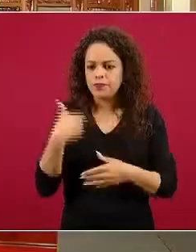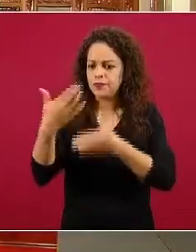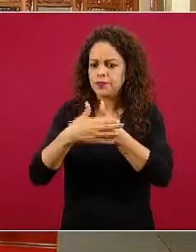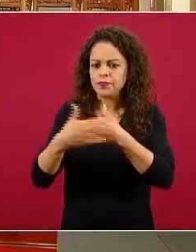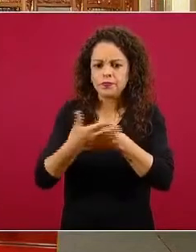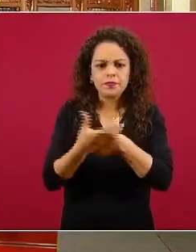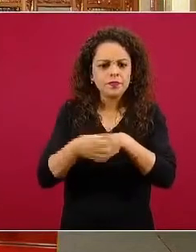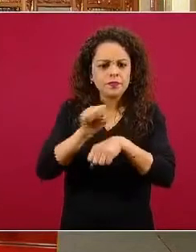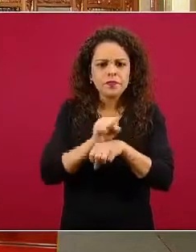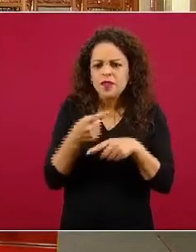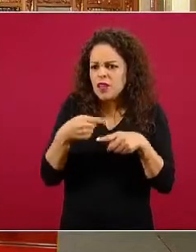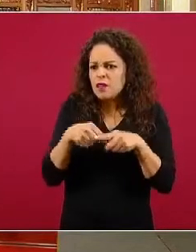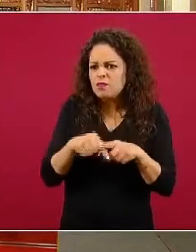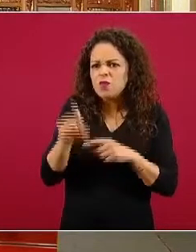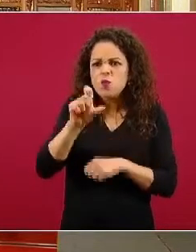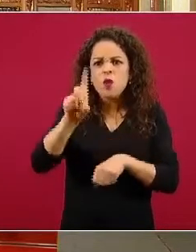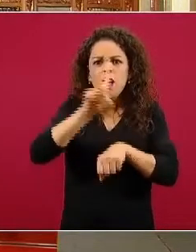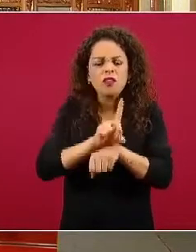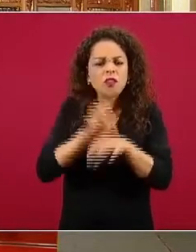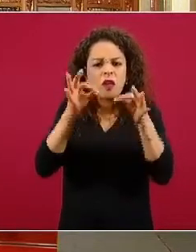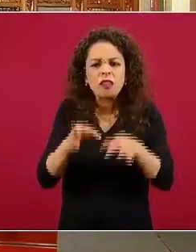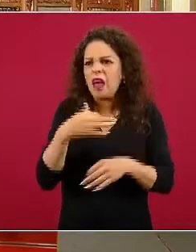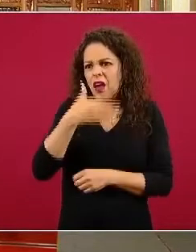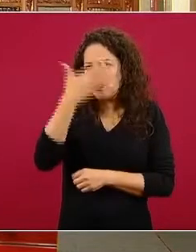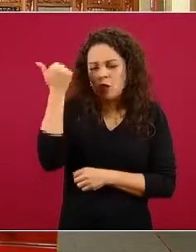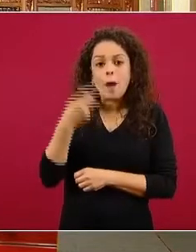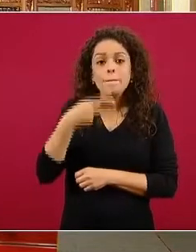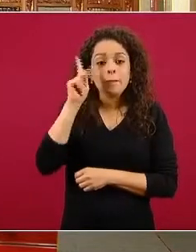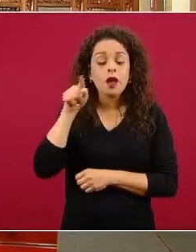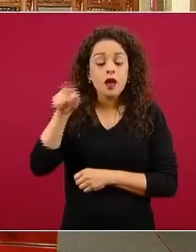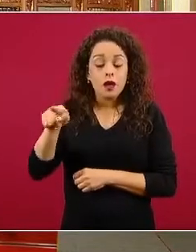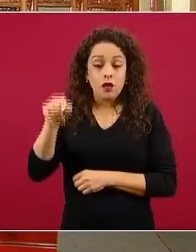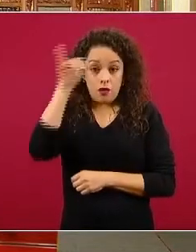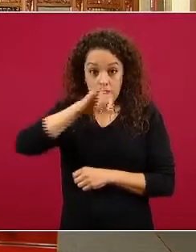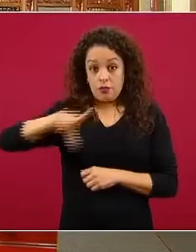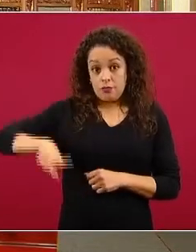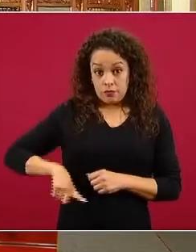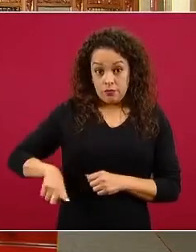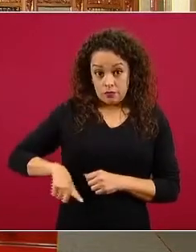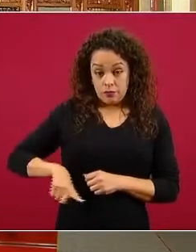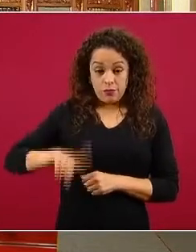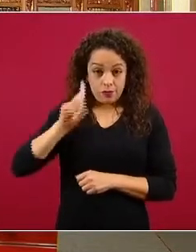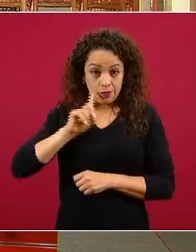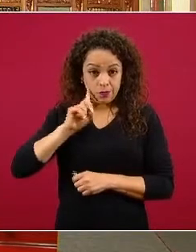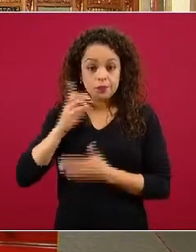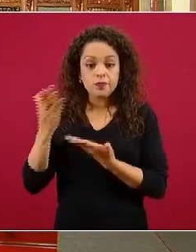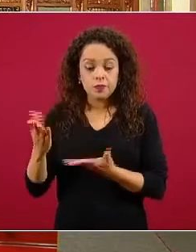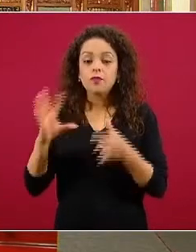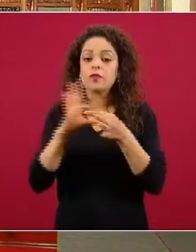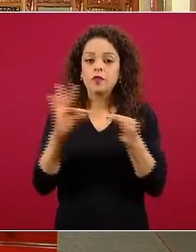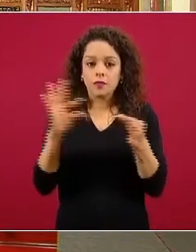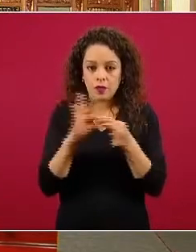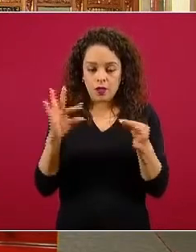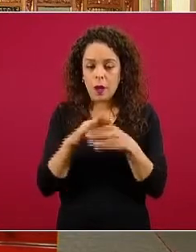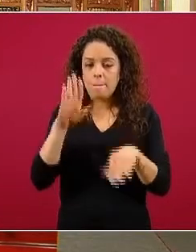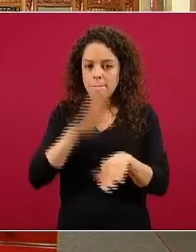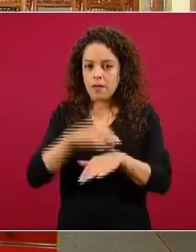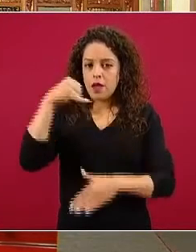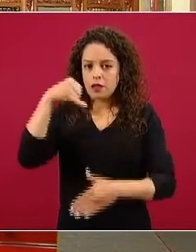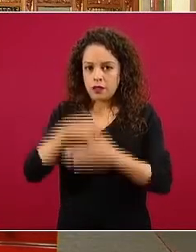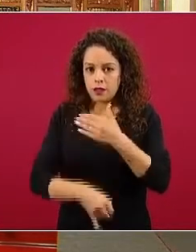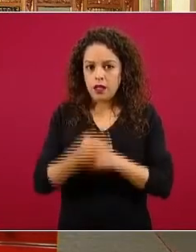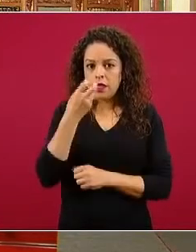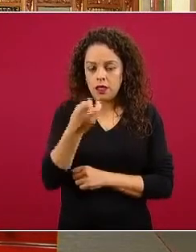semana, no tengo claro qué día, la doctora Sheinbaum va a comunicar detalles de estos preparativos de toda la